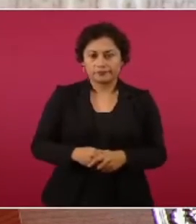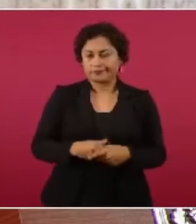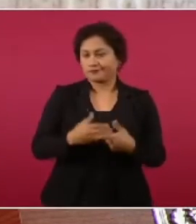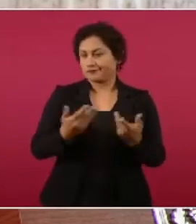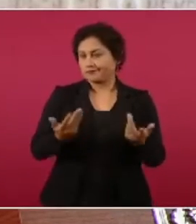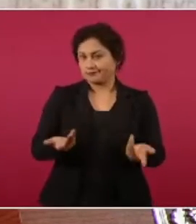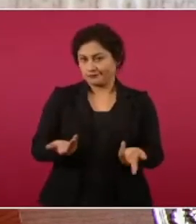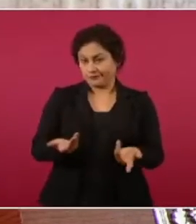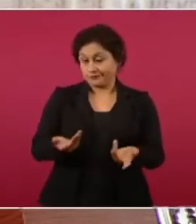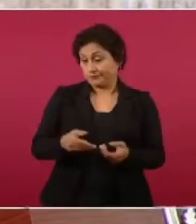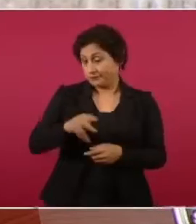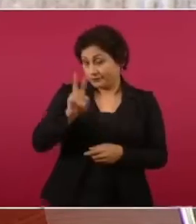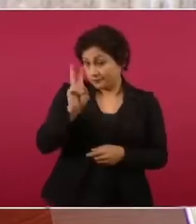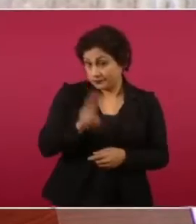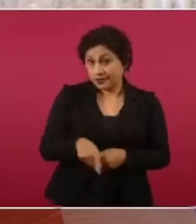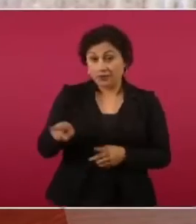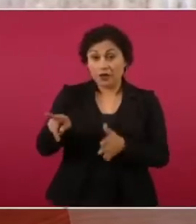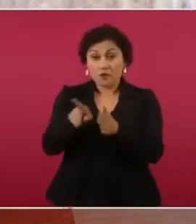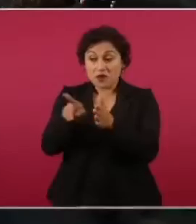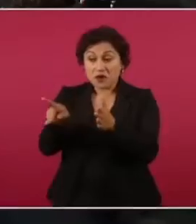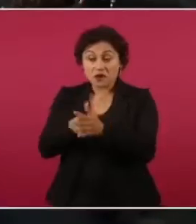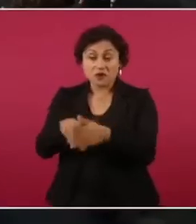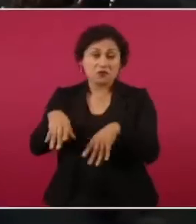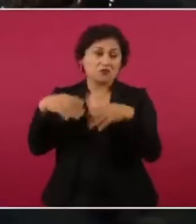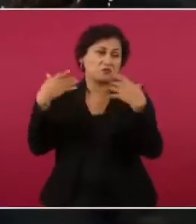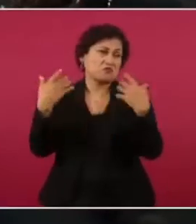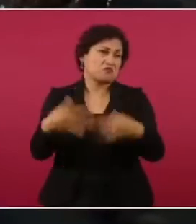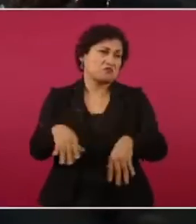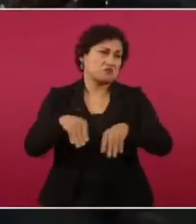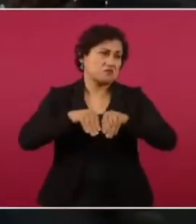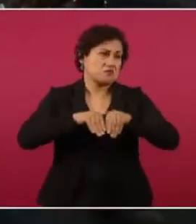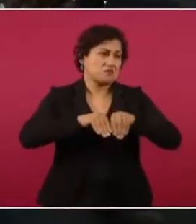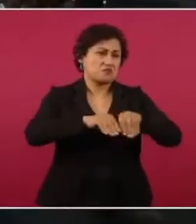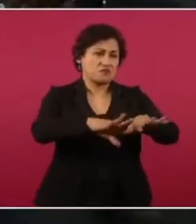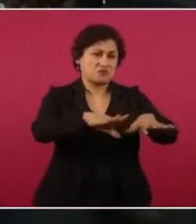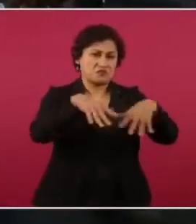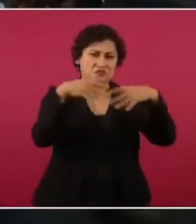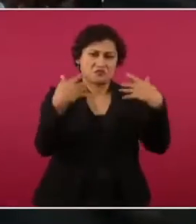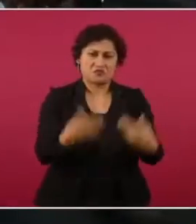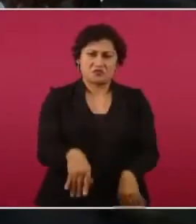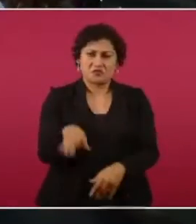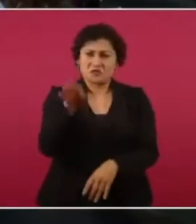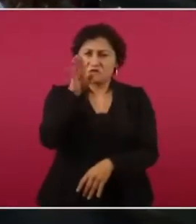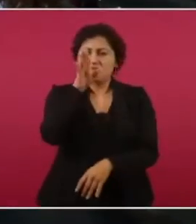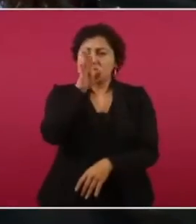Y son capaces de eso y de más. Es que